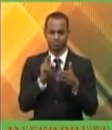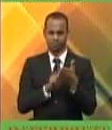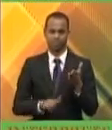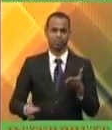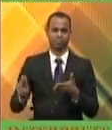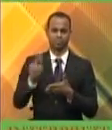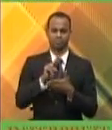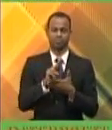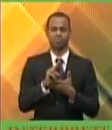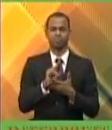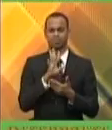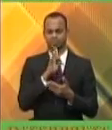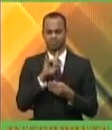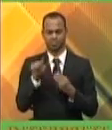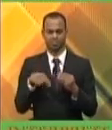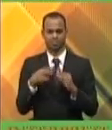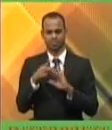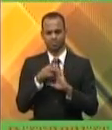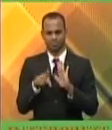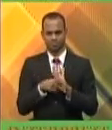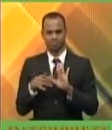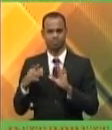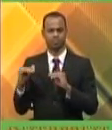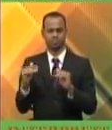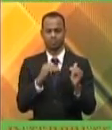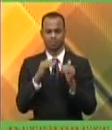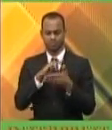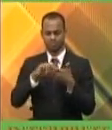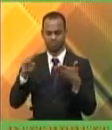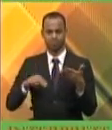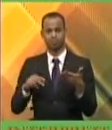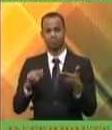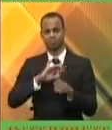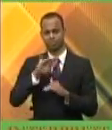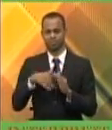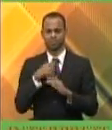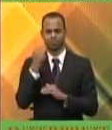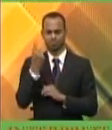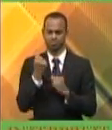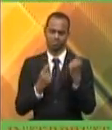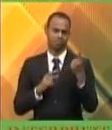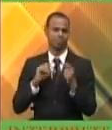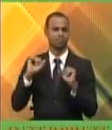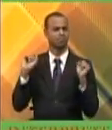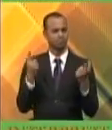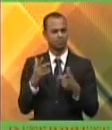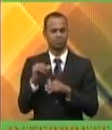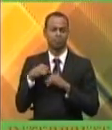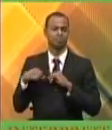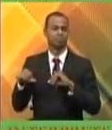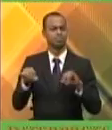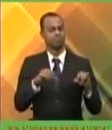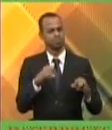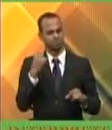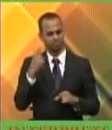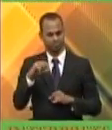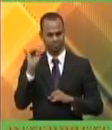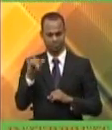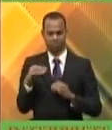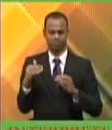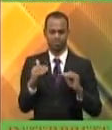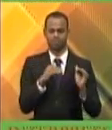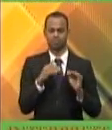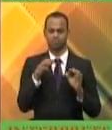te hablan de los principios de igualdad de todas las convenciones y tú entiendes todos todos muy iguales pero esa igualdad